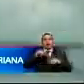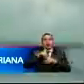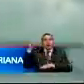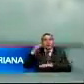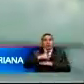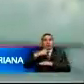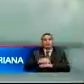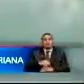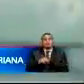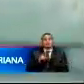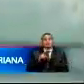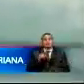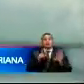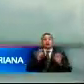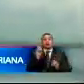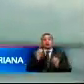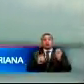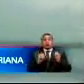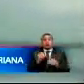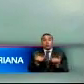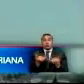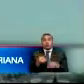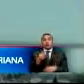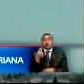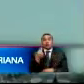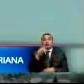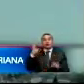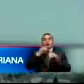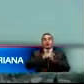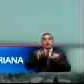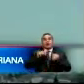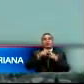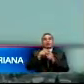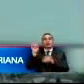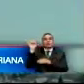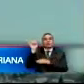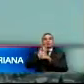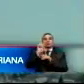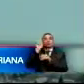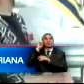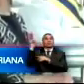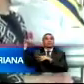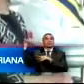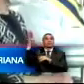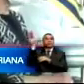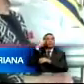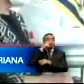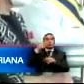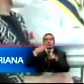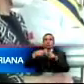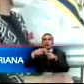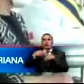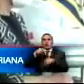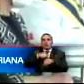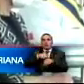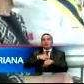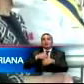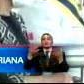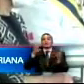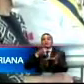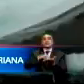este 27 de octubre se puso en funcionamiento el radar que fue instalado en el Cerro Montecristi. Y que lo propio se hará en los próximos meses en